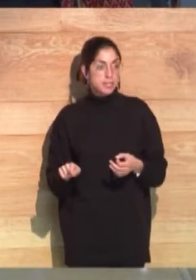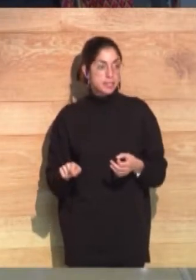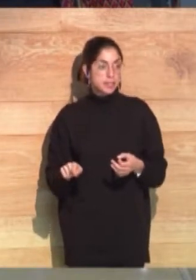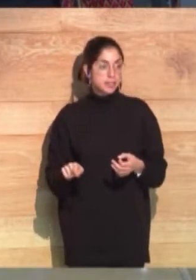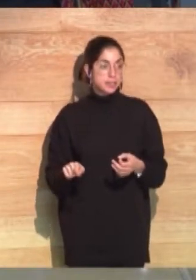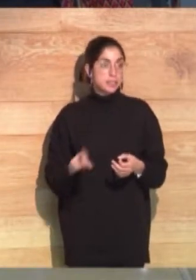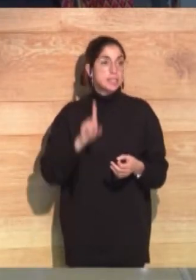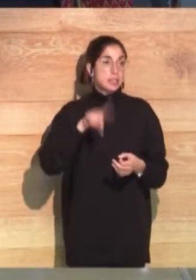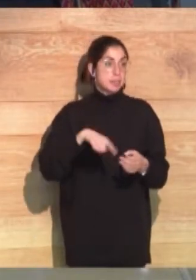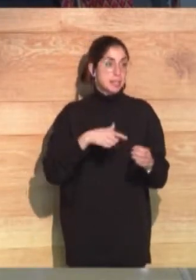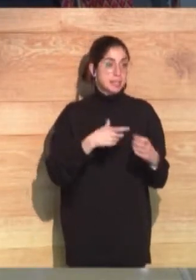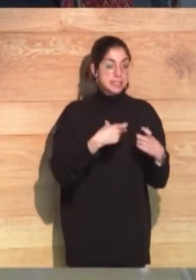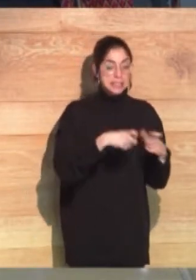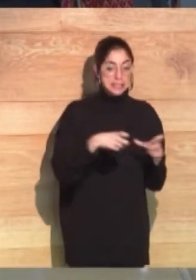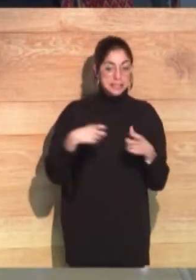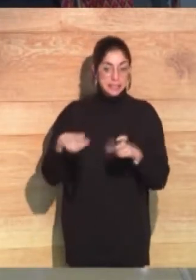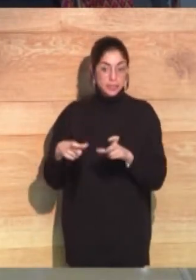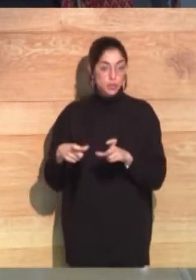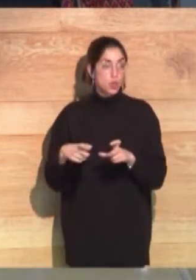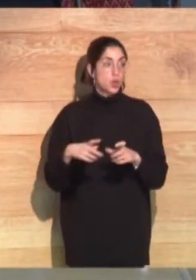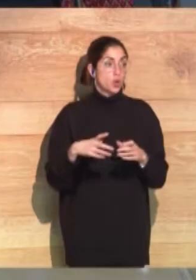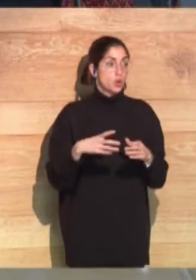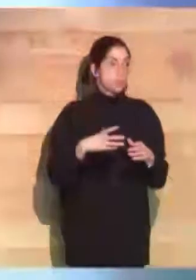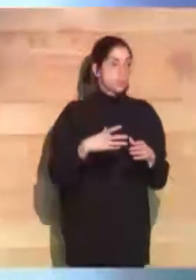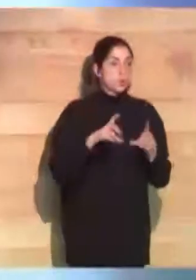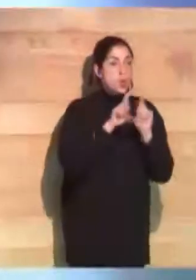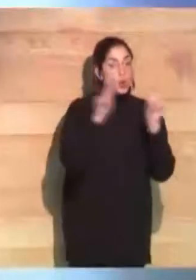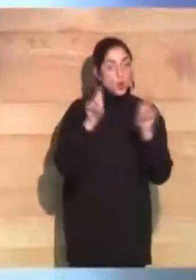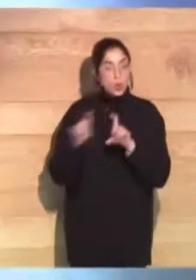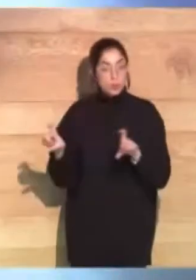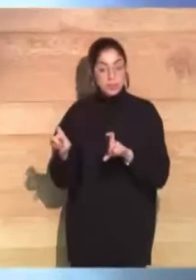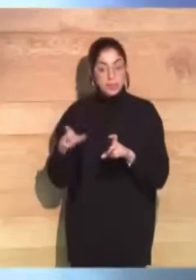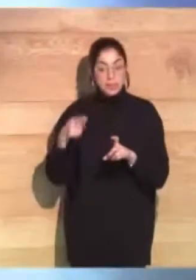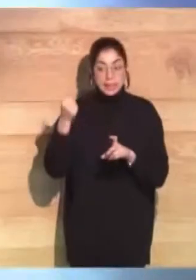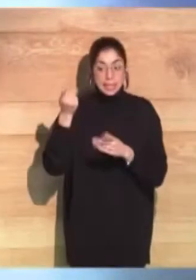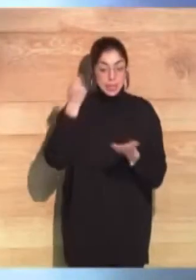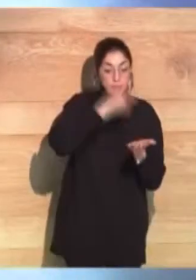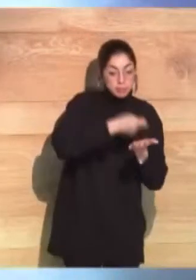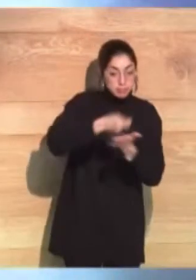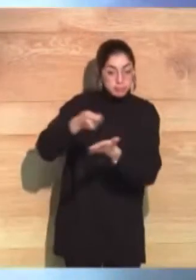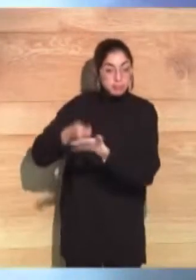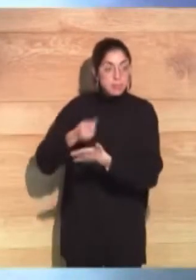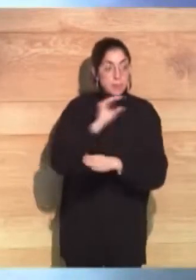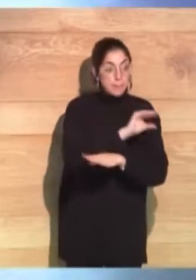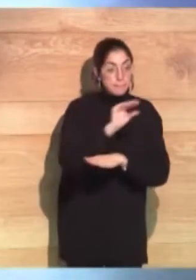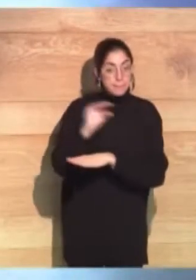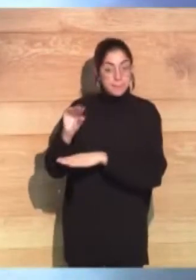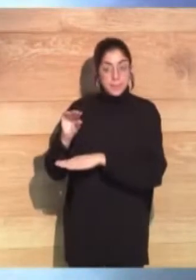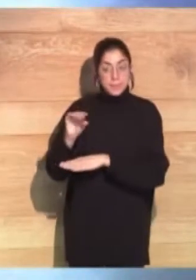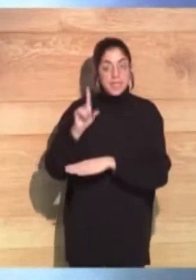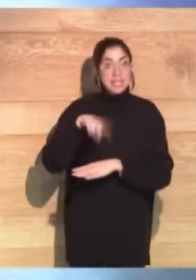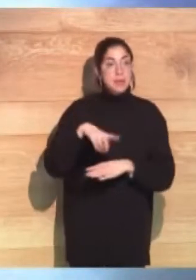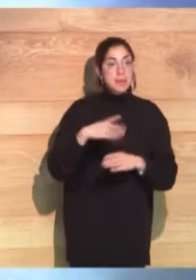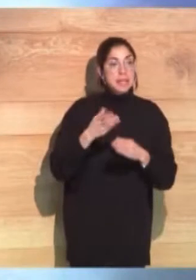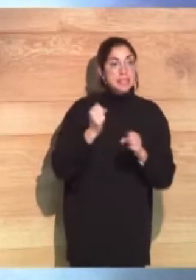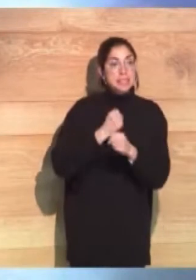y en los sectores corporativos que ponían el dinero también trabajasen con países asociados